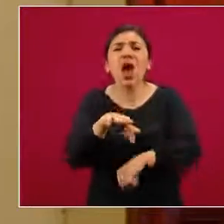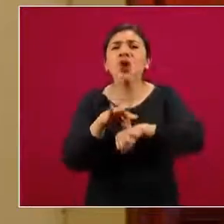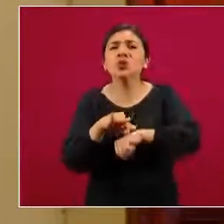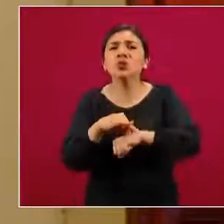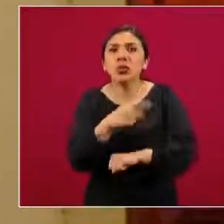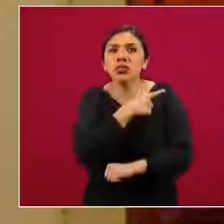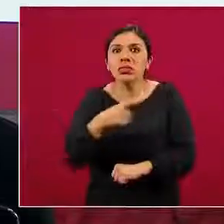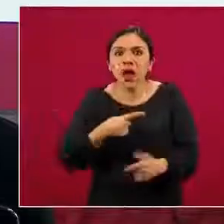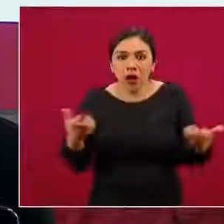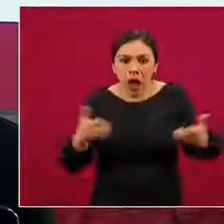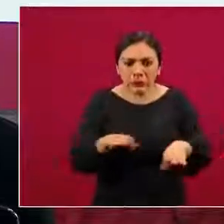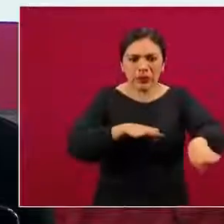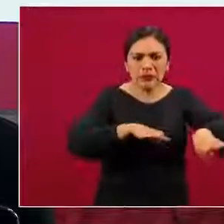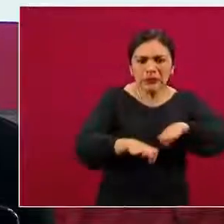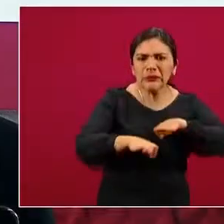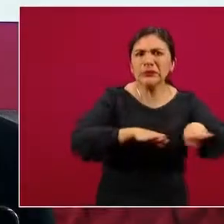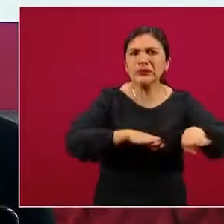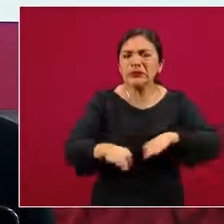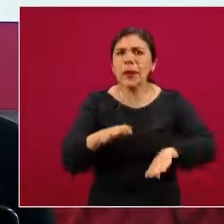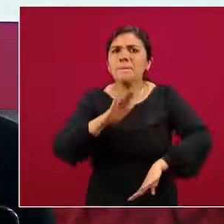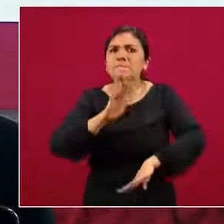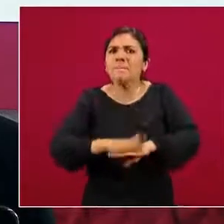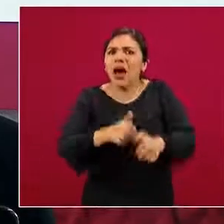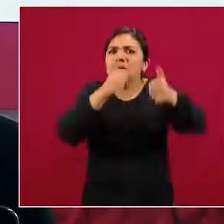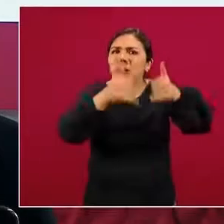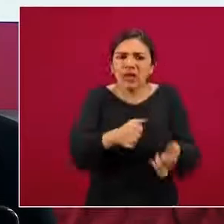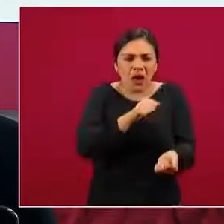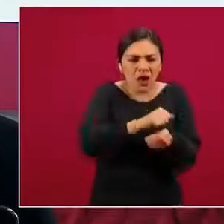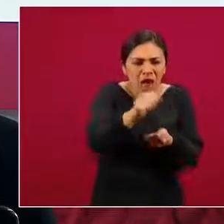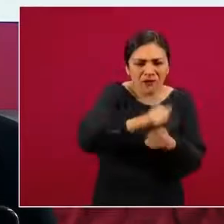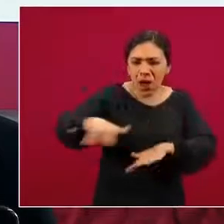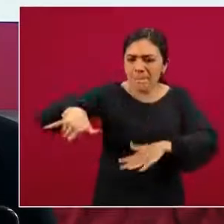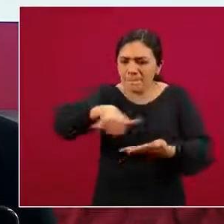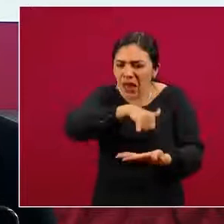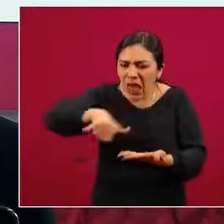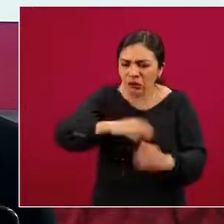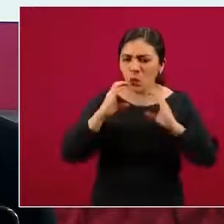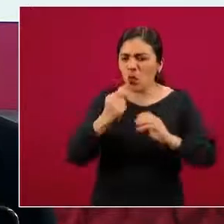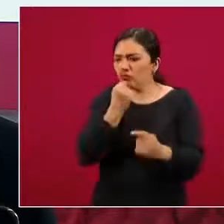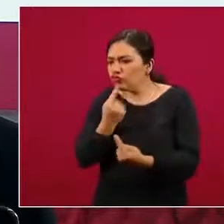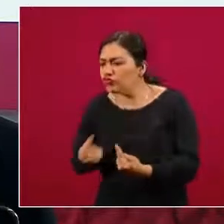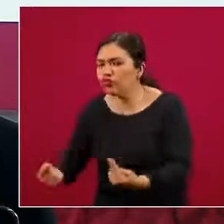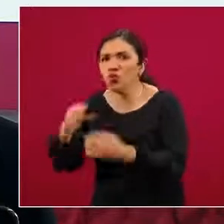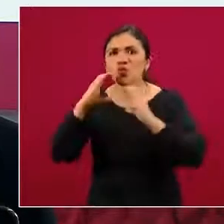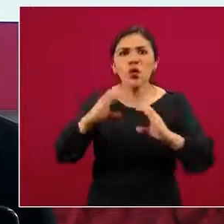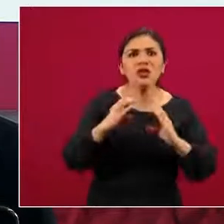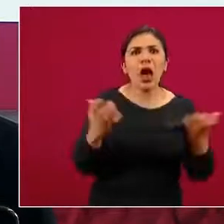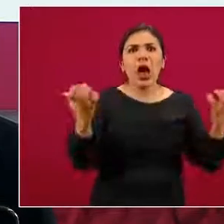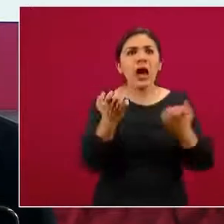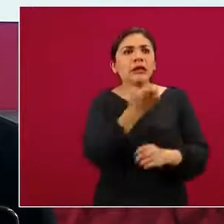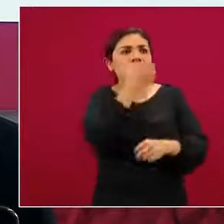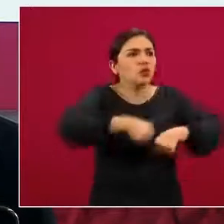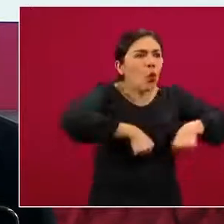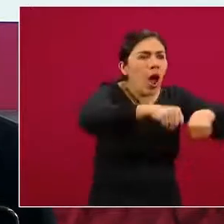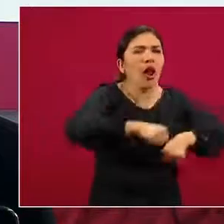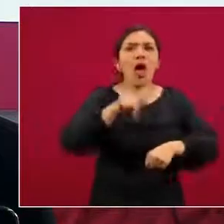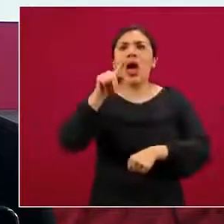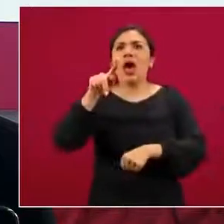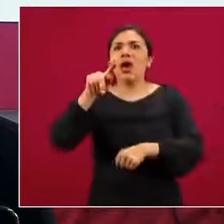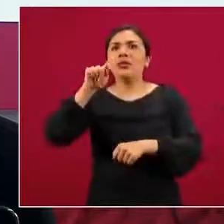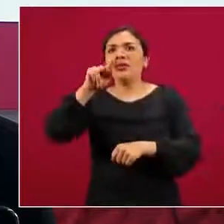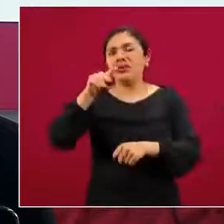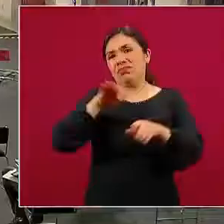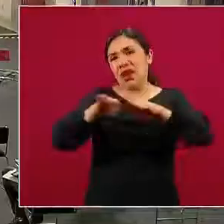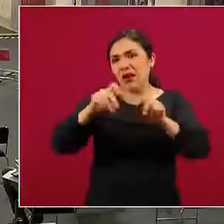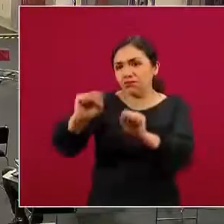había que hacerlo, vieron lo que significa lavar, planchar, cuidar niños y niñas, hacer escuela, teletrabajo